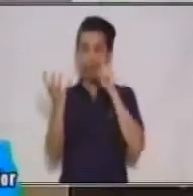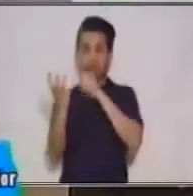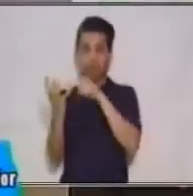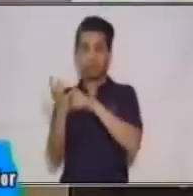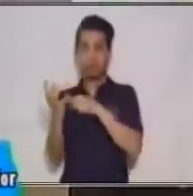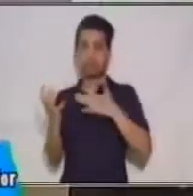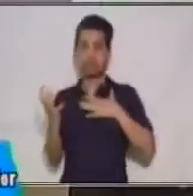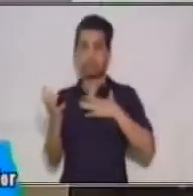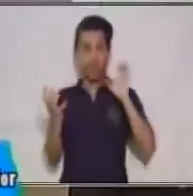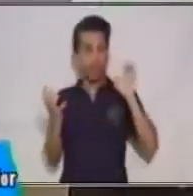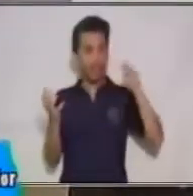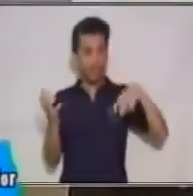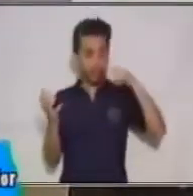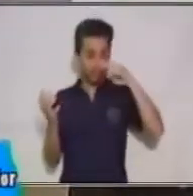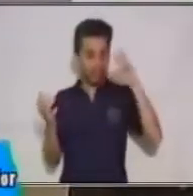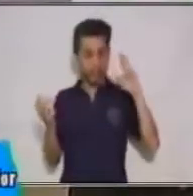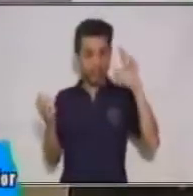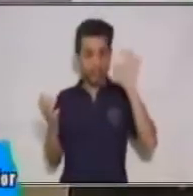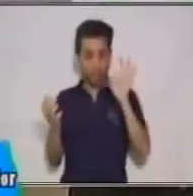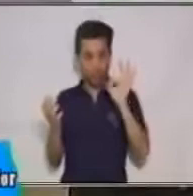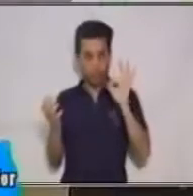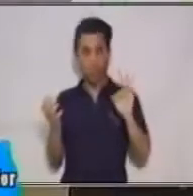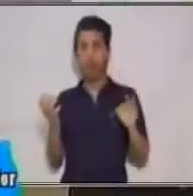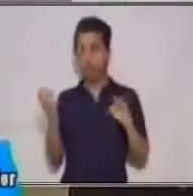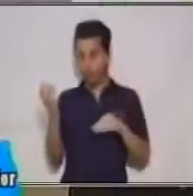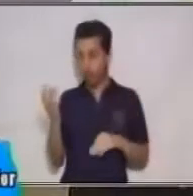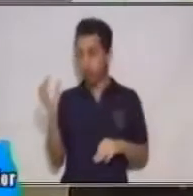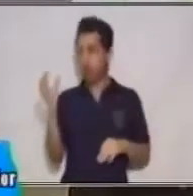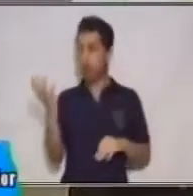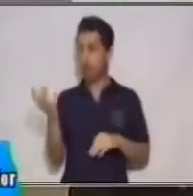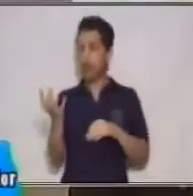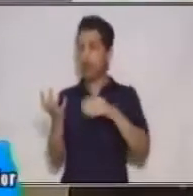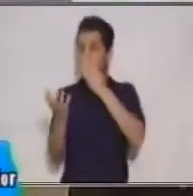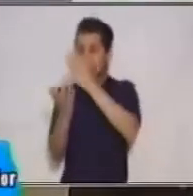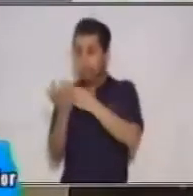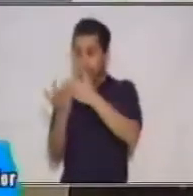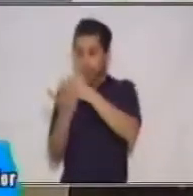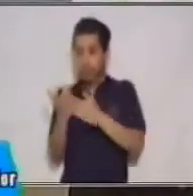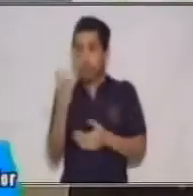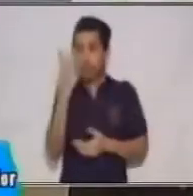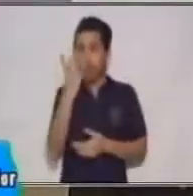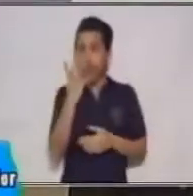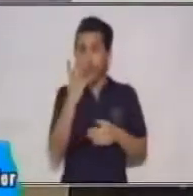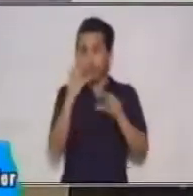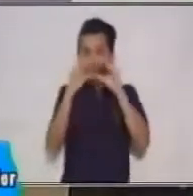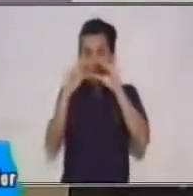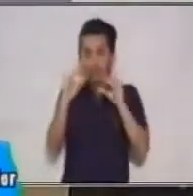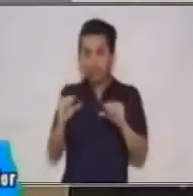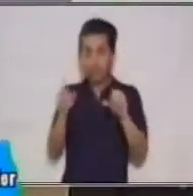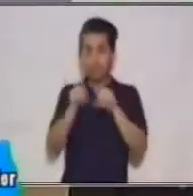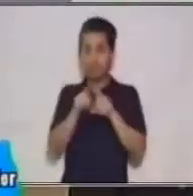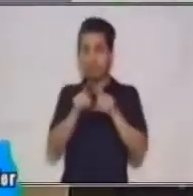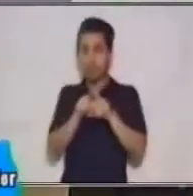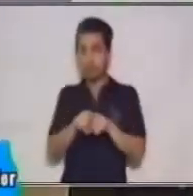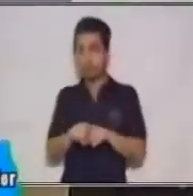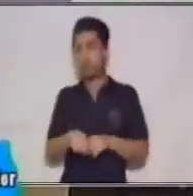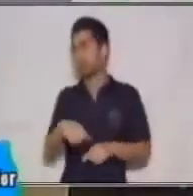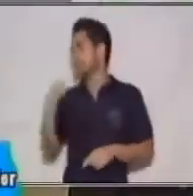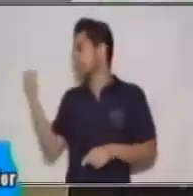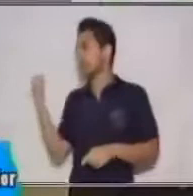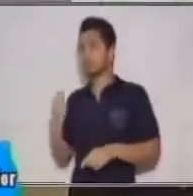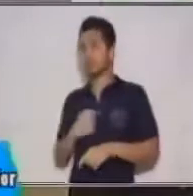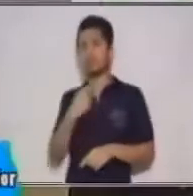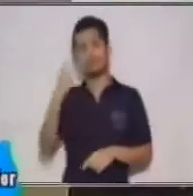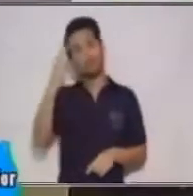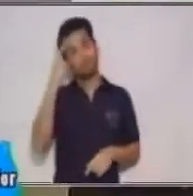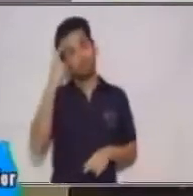una silueta de una naranja dividida en cuatro partes iguales. Yo cuando estaba trabajando esto me imaginé un chocolate. Si